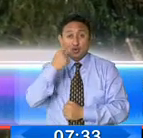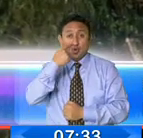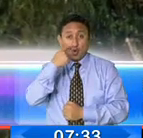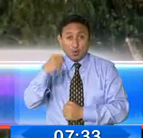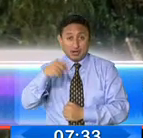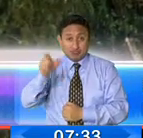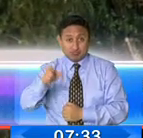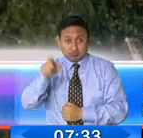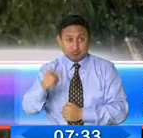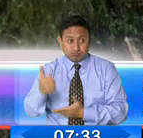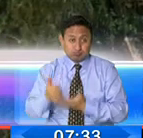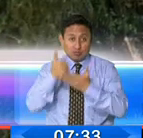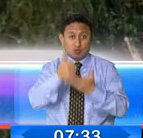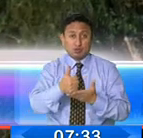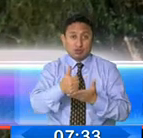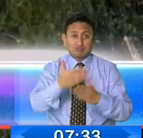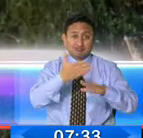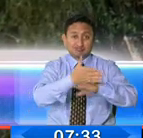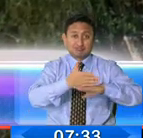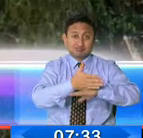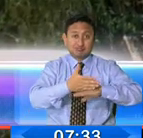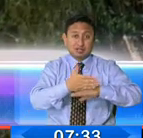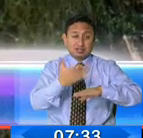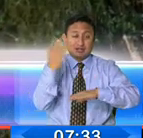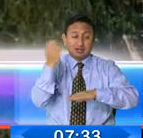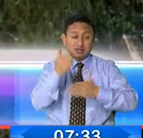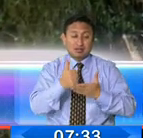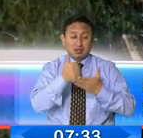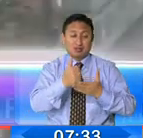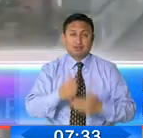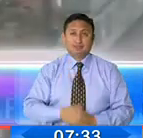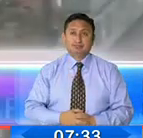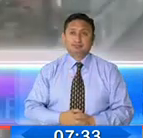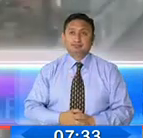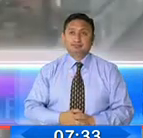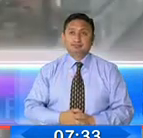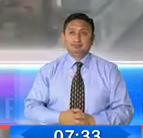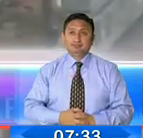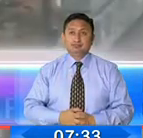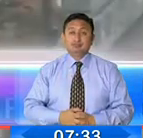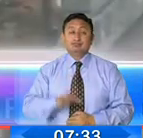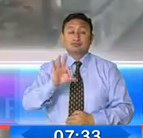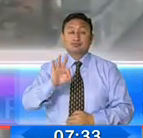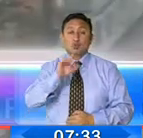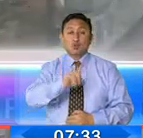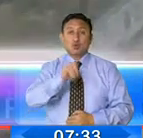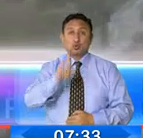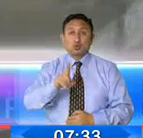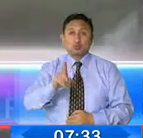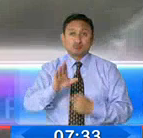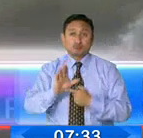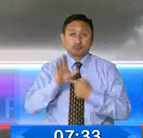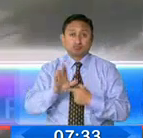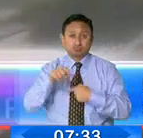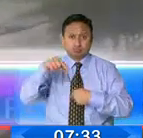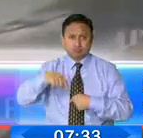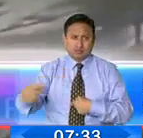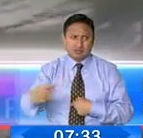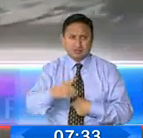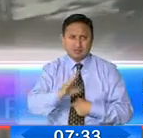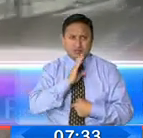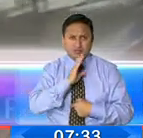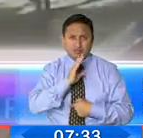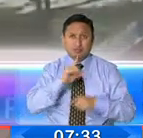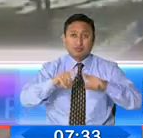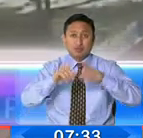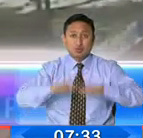lugar a fin de atender la emergencia y evitar mayores daños. Las cámaras del ECU 911 registraron inundaciones